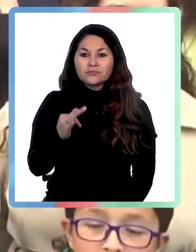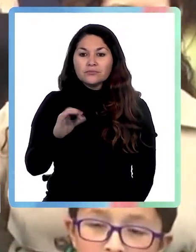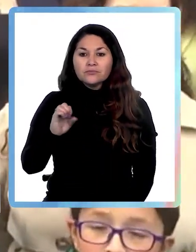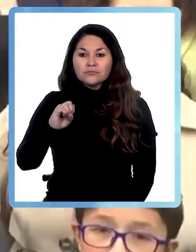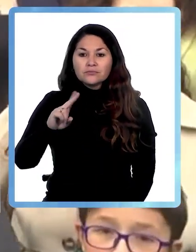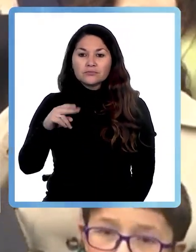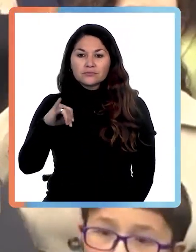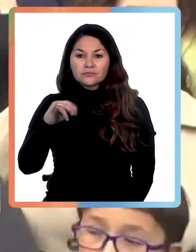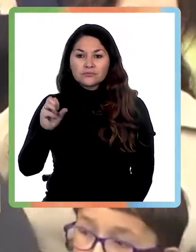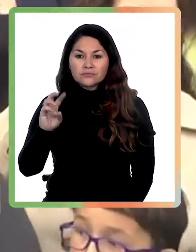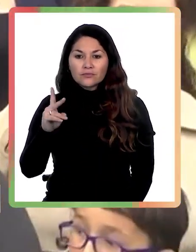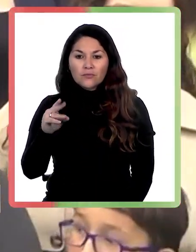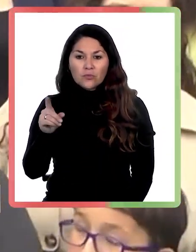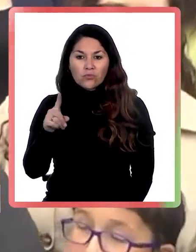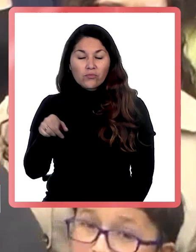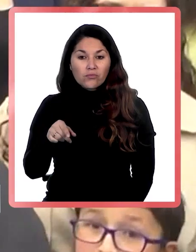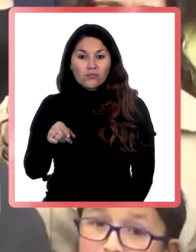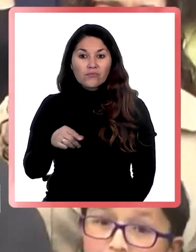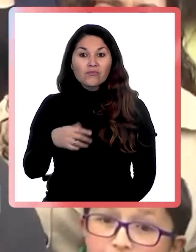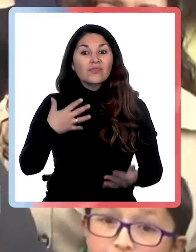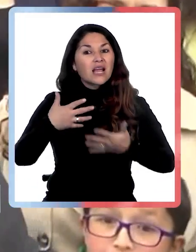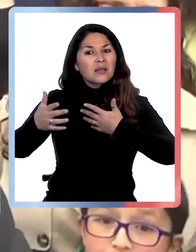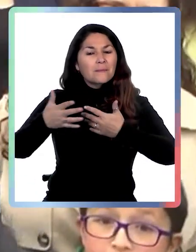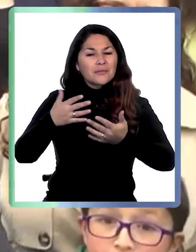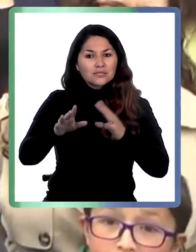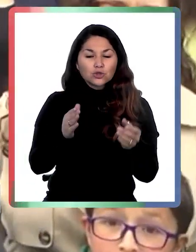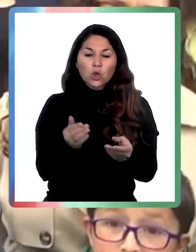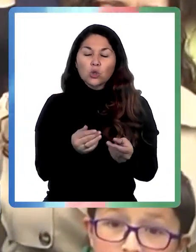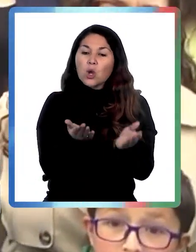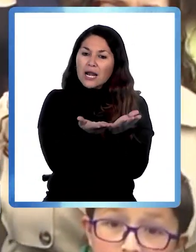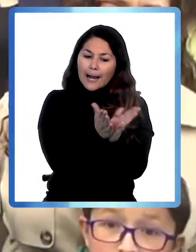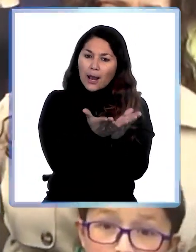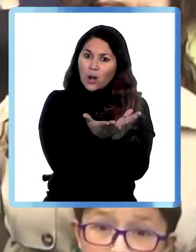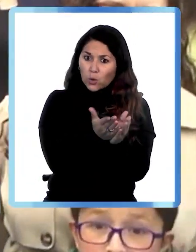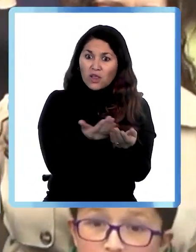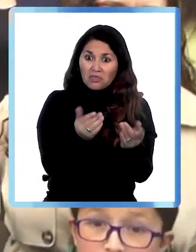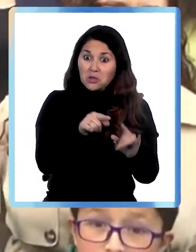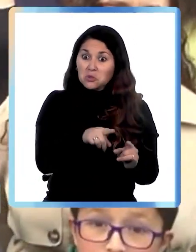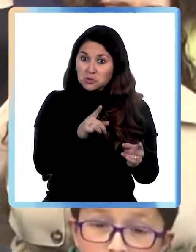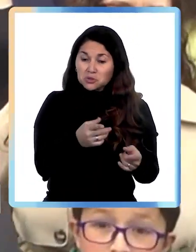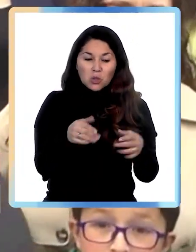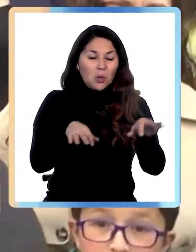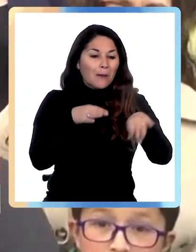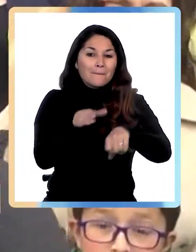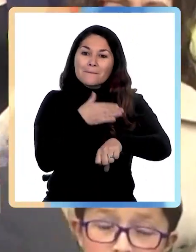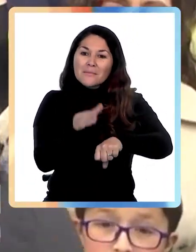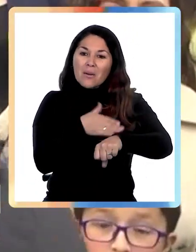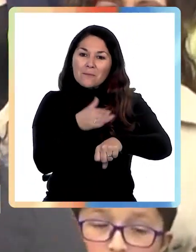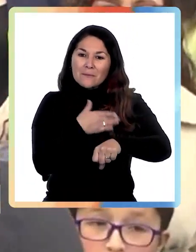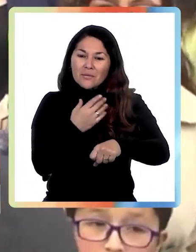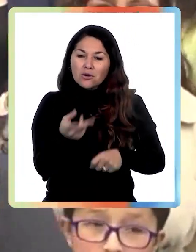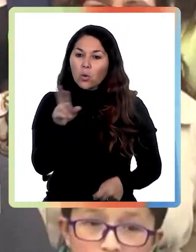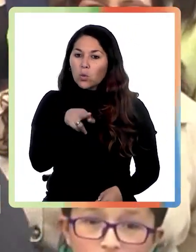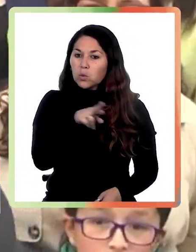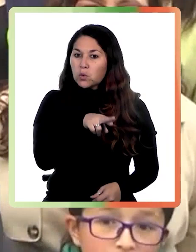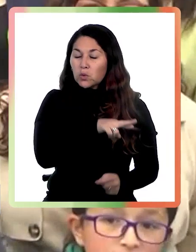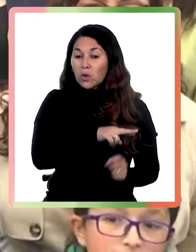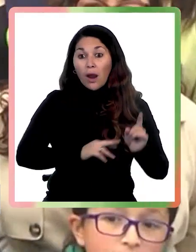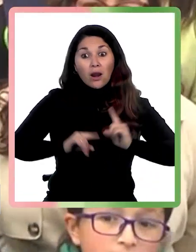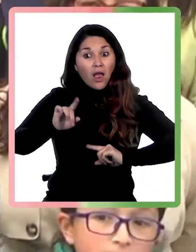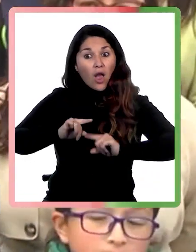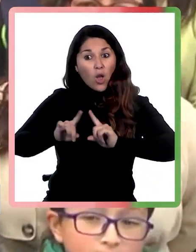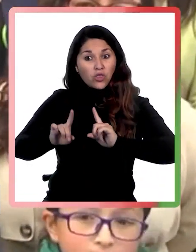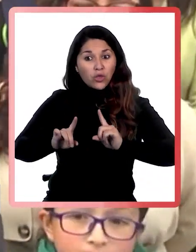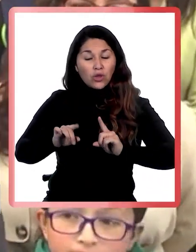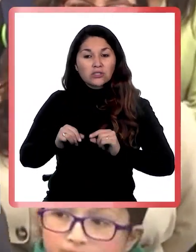ambientales que estuvieron justamente participando en un taller de encuadernación con material reciclado con papeles reciclados tenemos a los forjadores que está estamos trabajando con